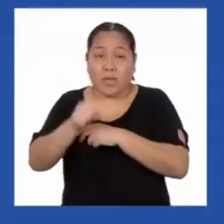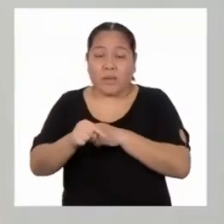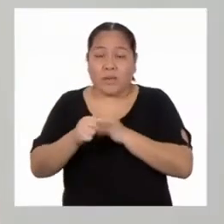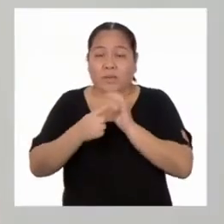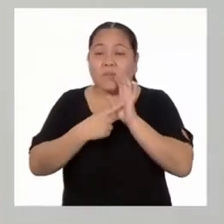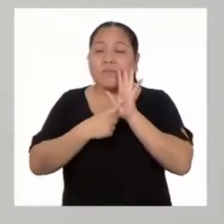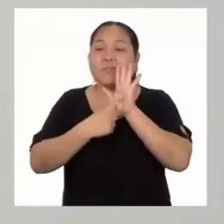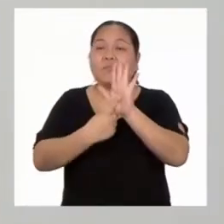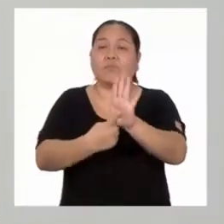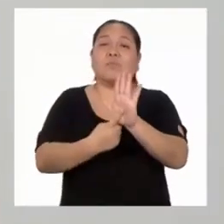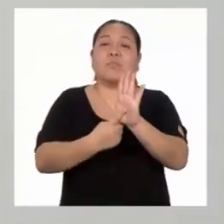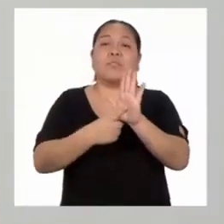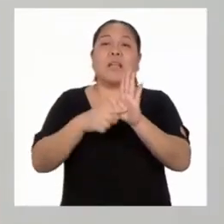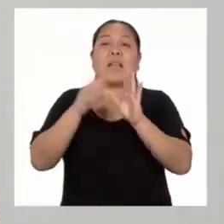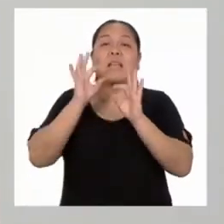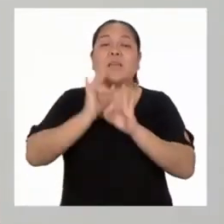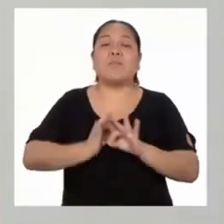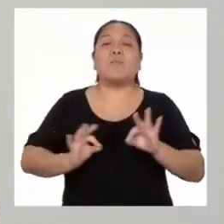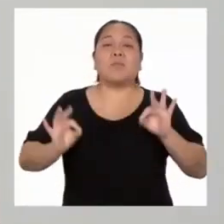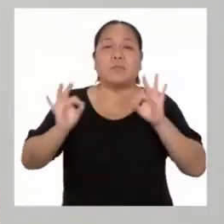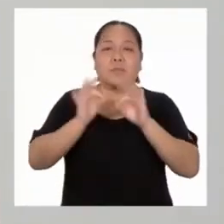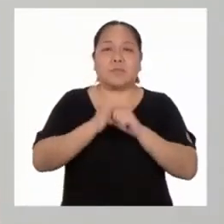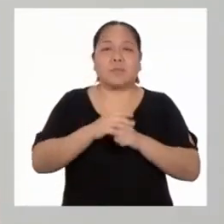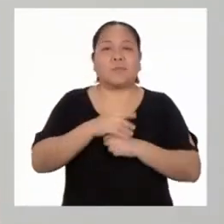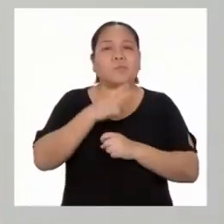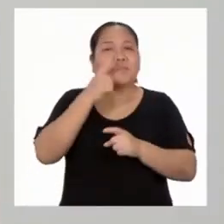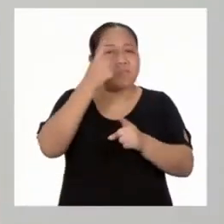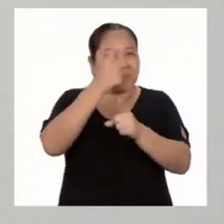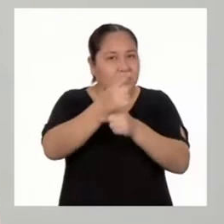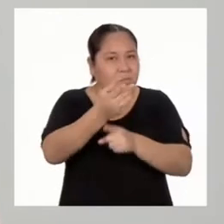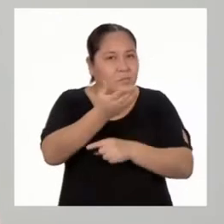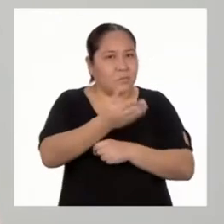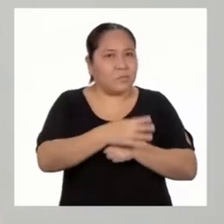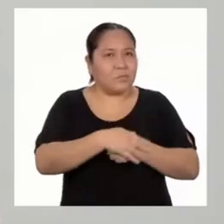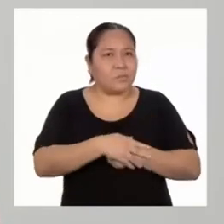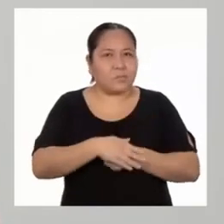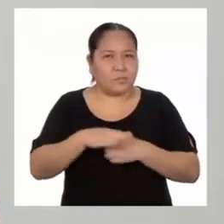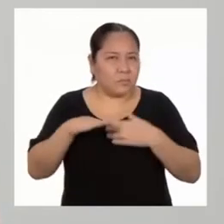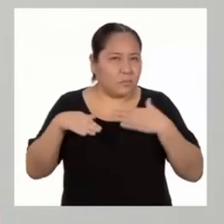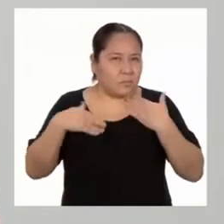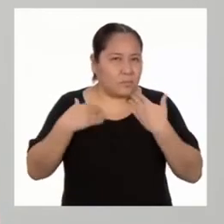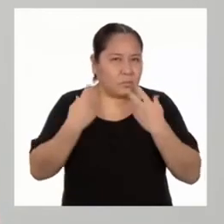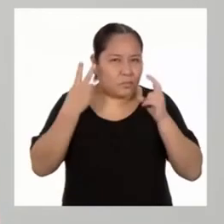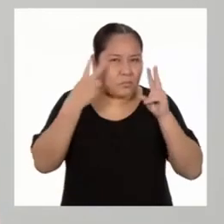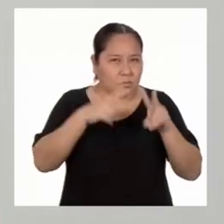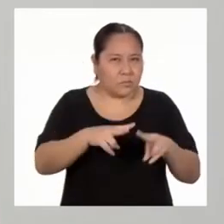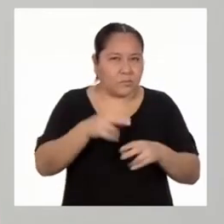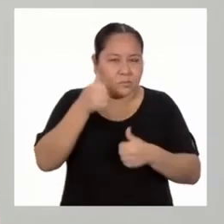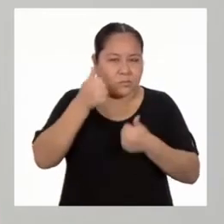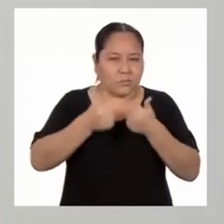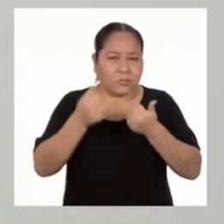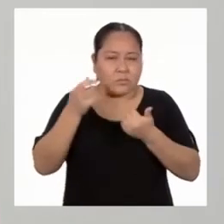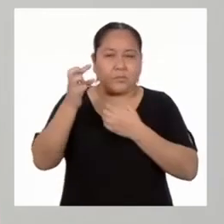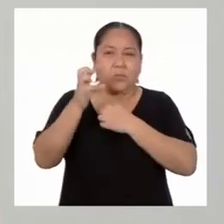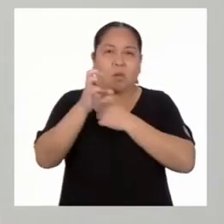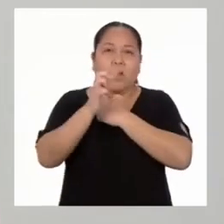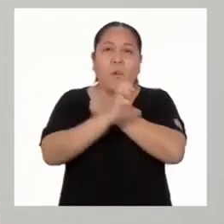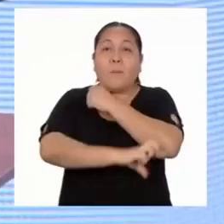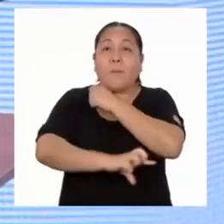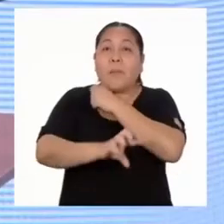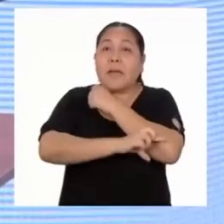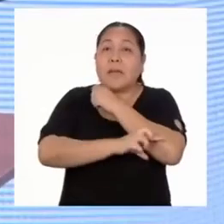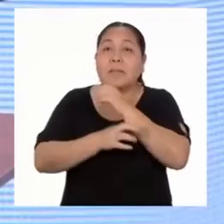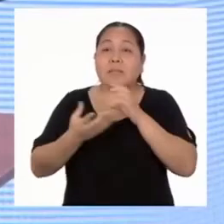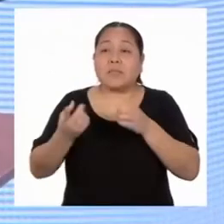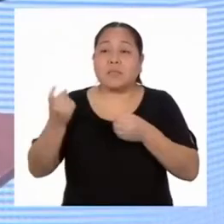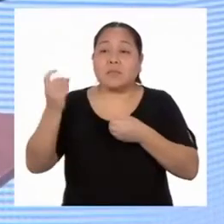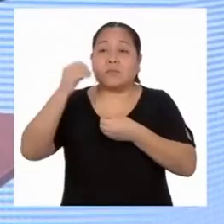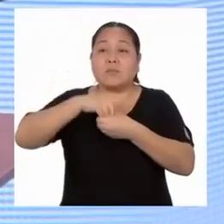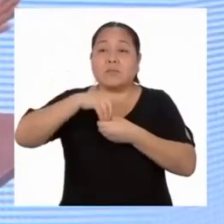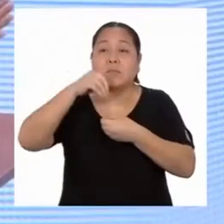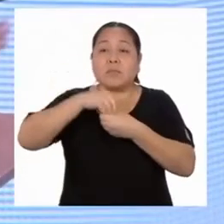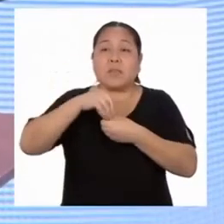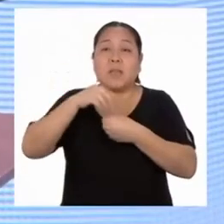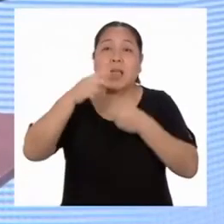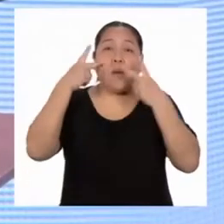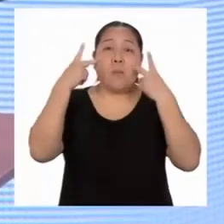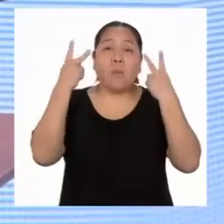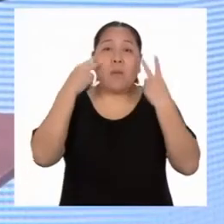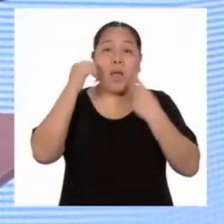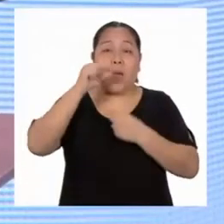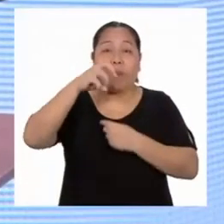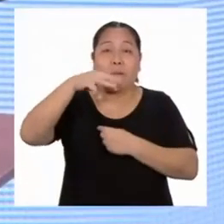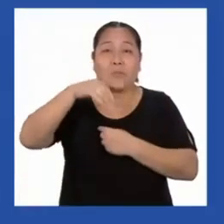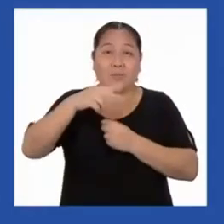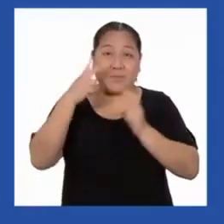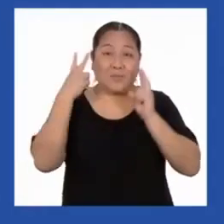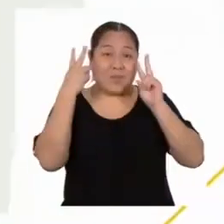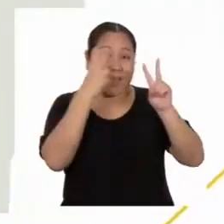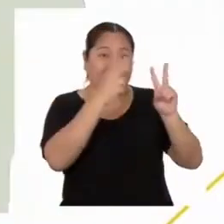importancia. ¡Correcto! ¿Y podemos ver qué países conforman la Amazonía? Vamos a verlo todas y todos